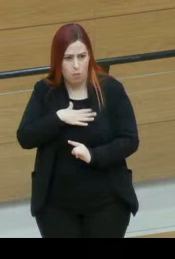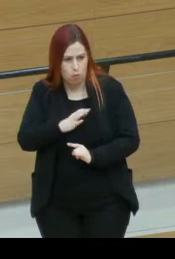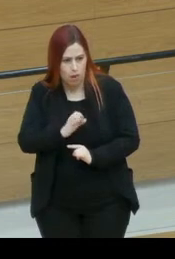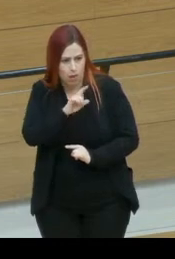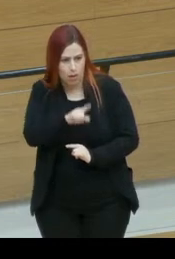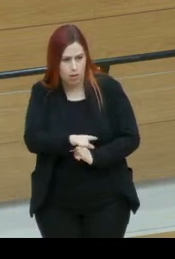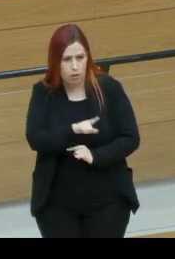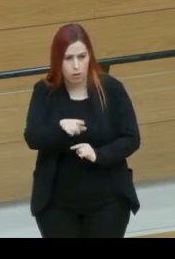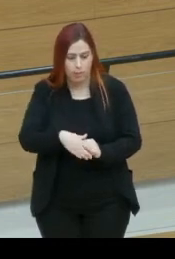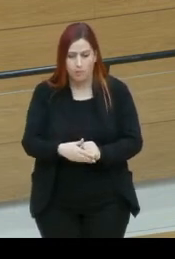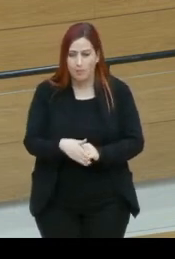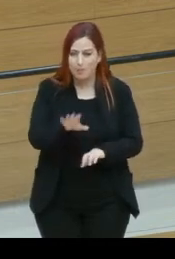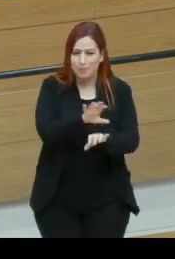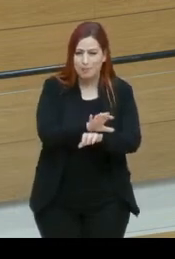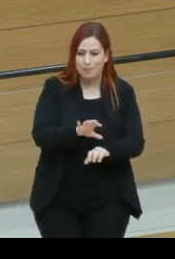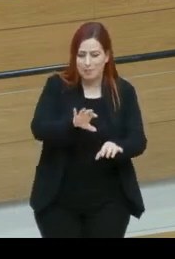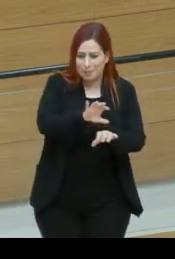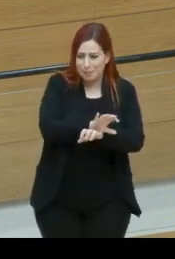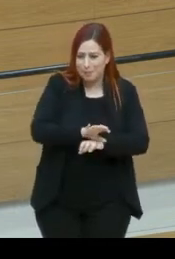Pues